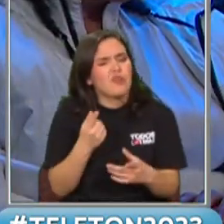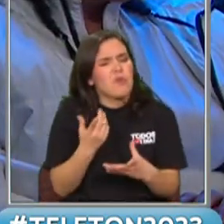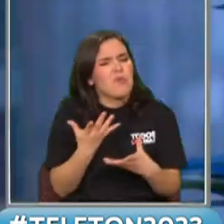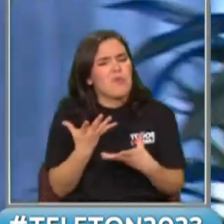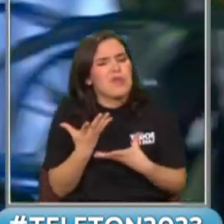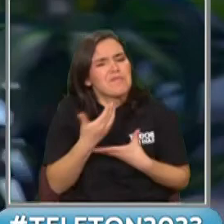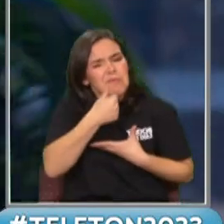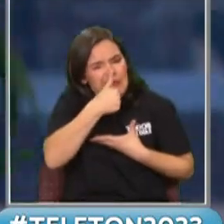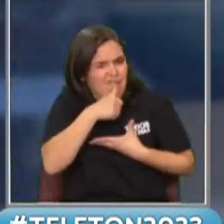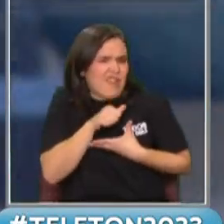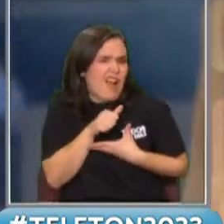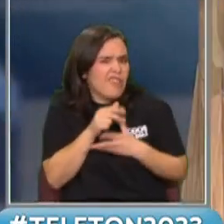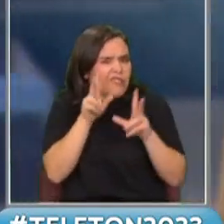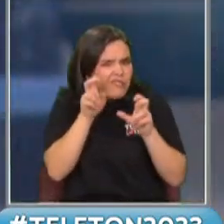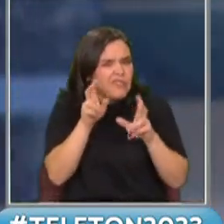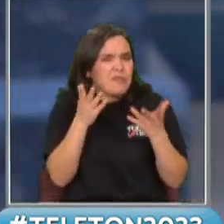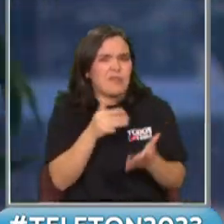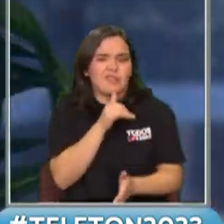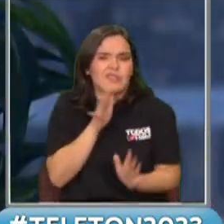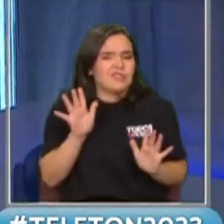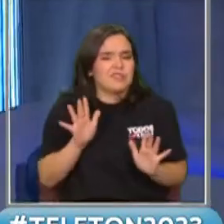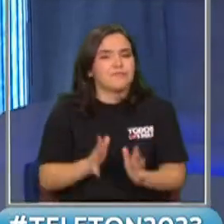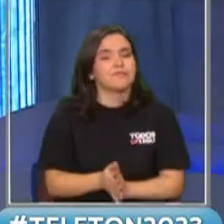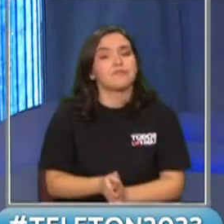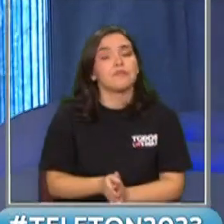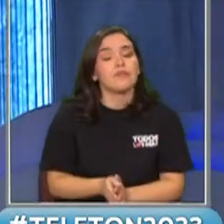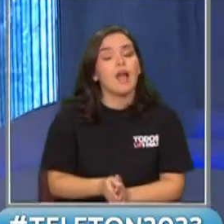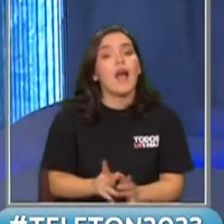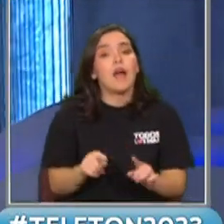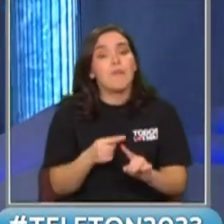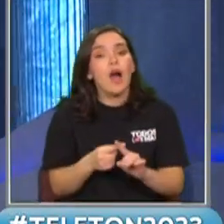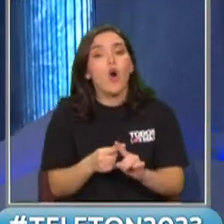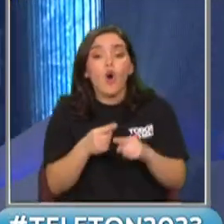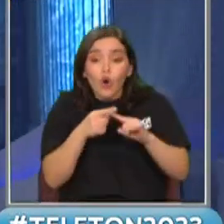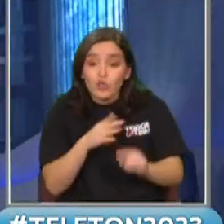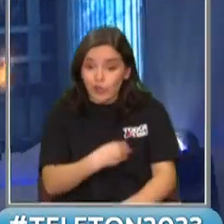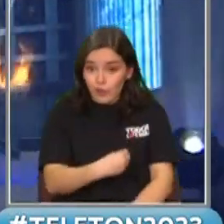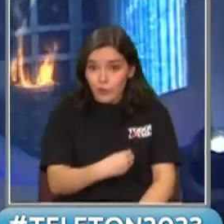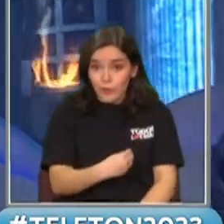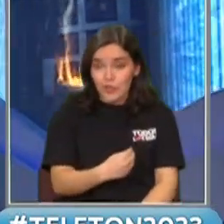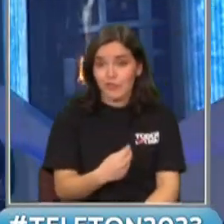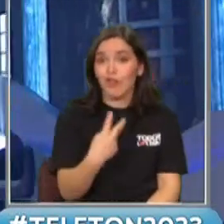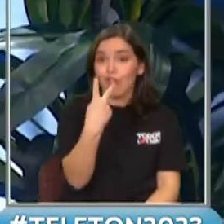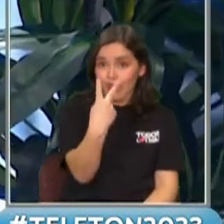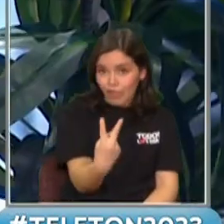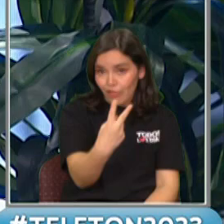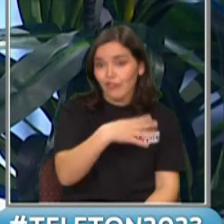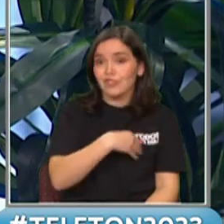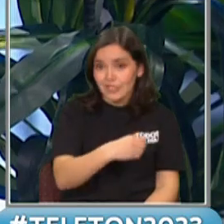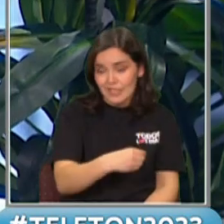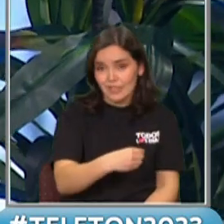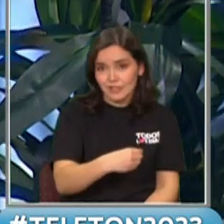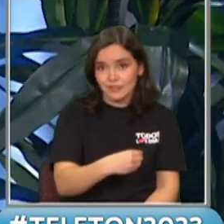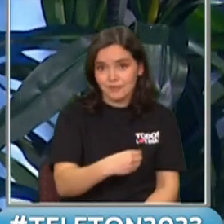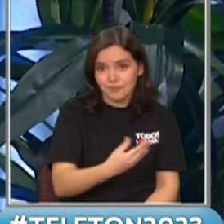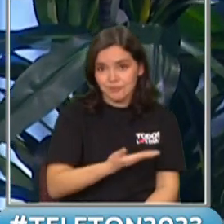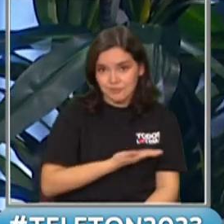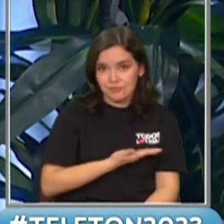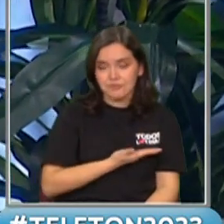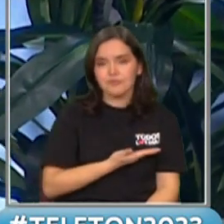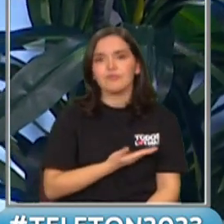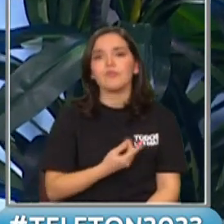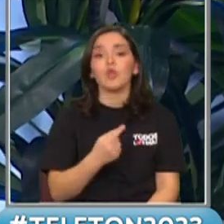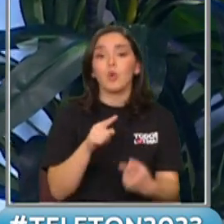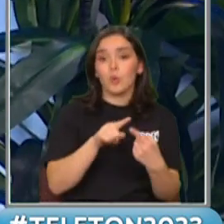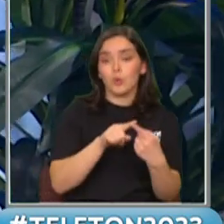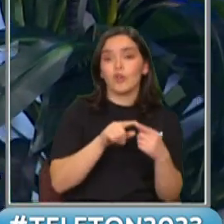encuentro que es demasiado íntimo y por el otro lado tengo a mí otro hijo porque yo tengo dos hijos e tengo uno